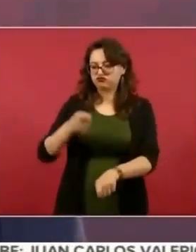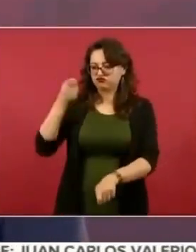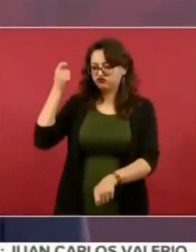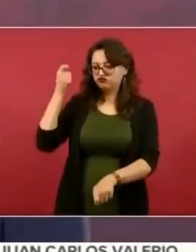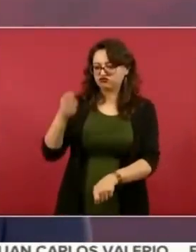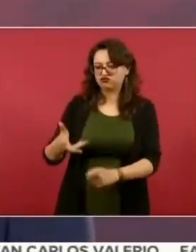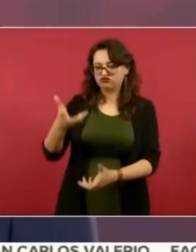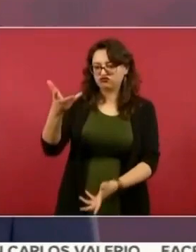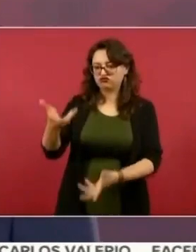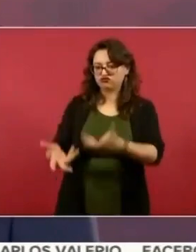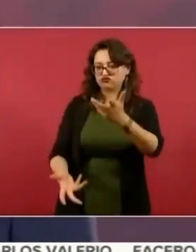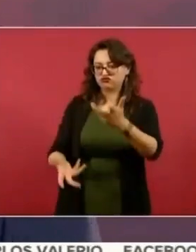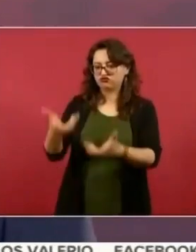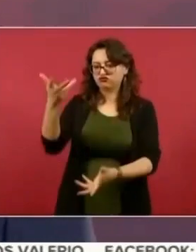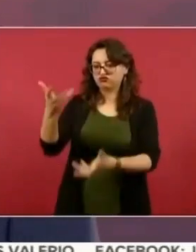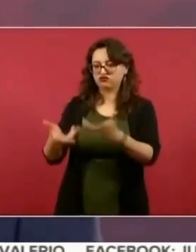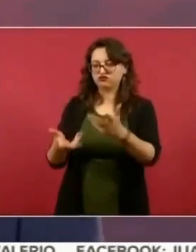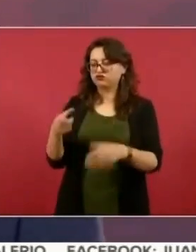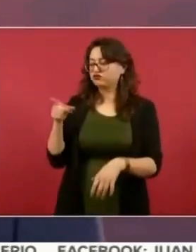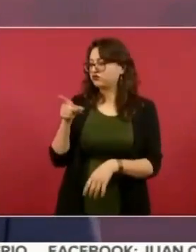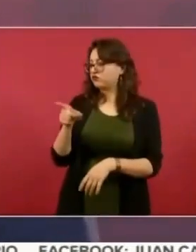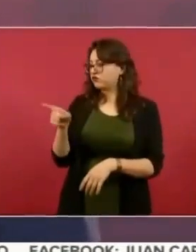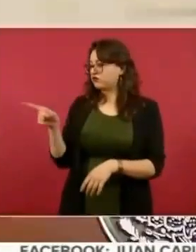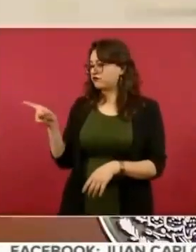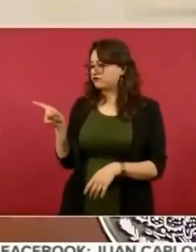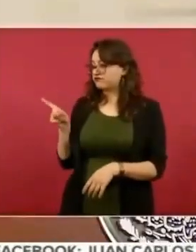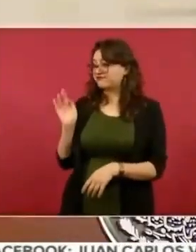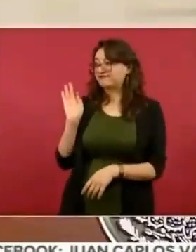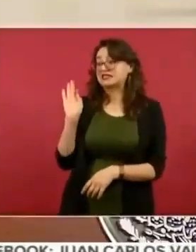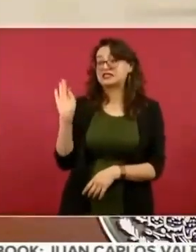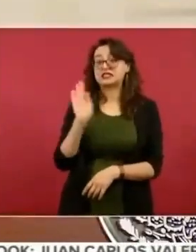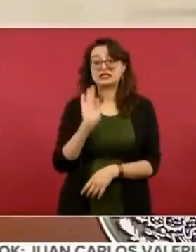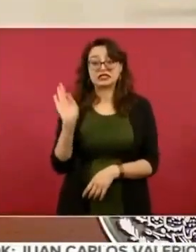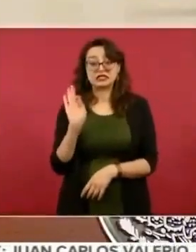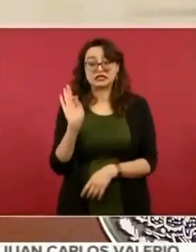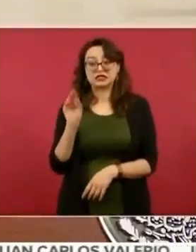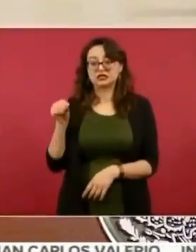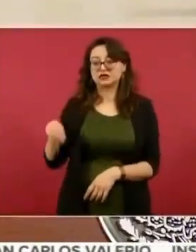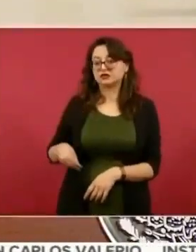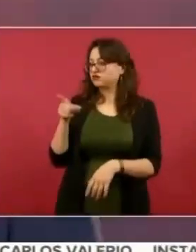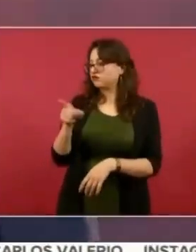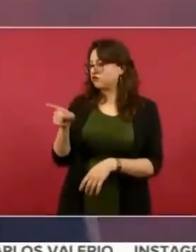presuntamente cometieron un delito.